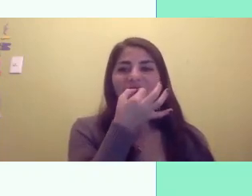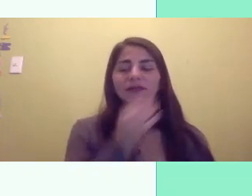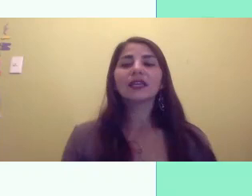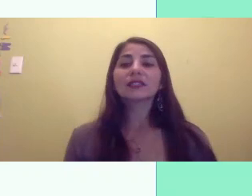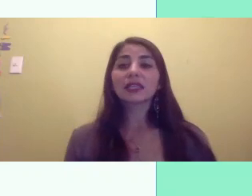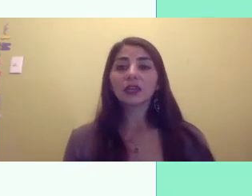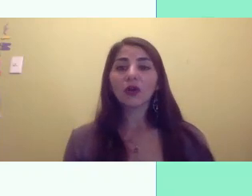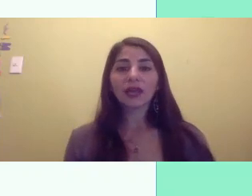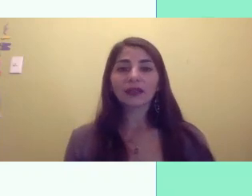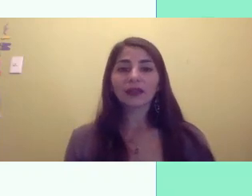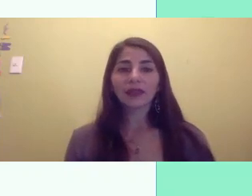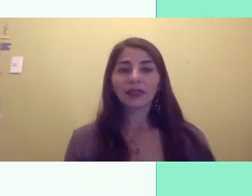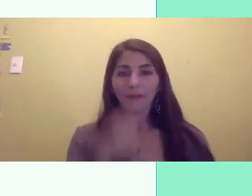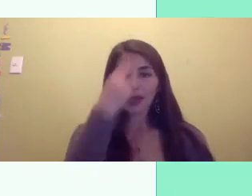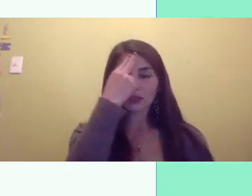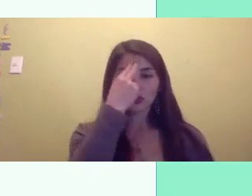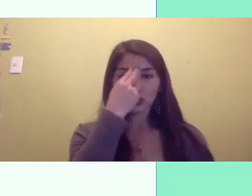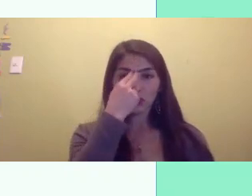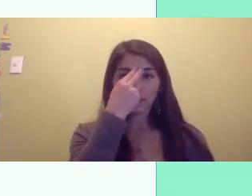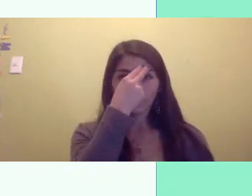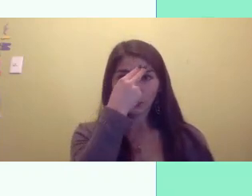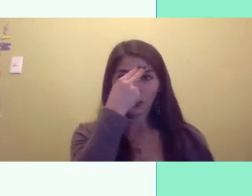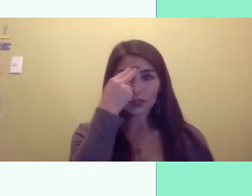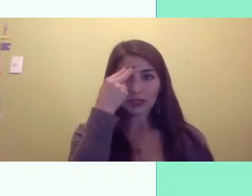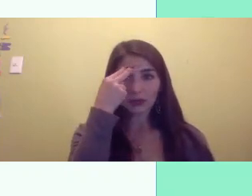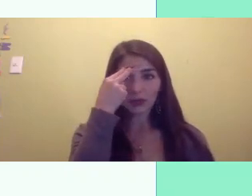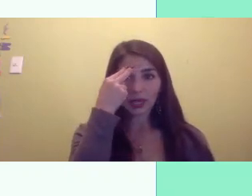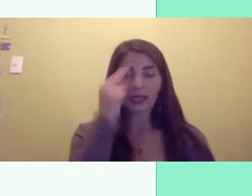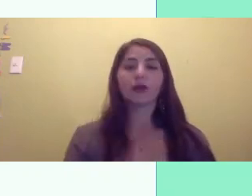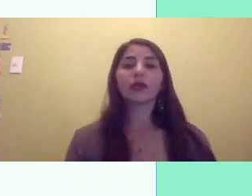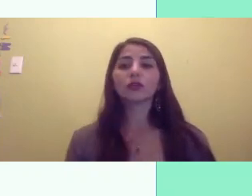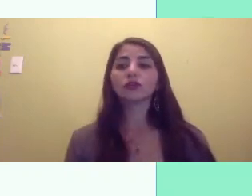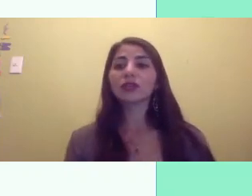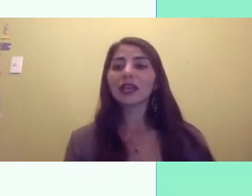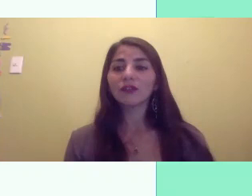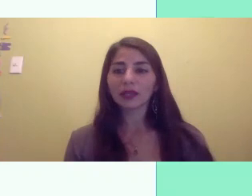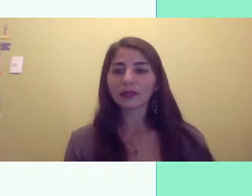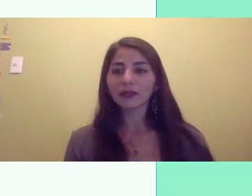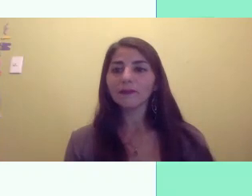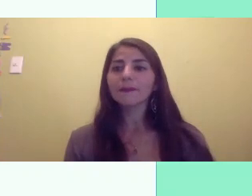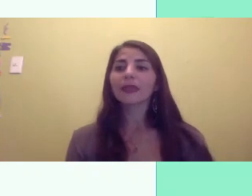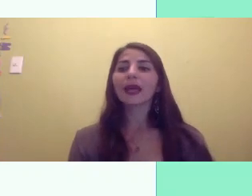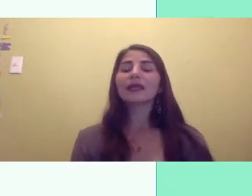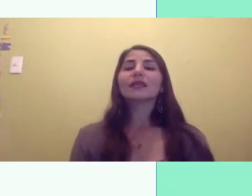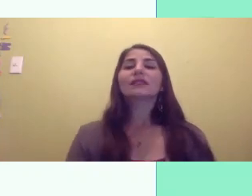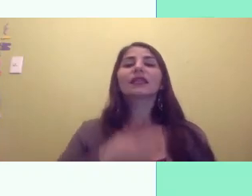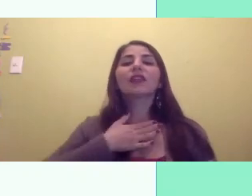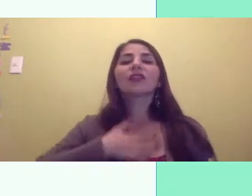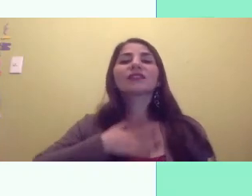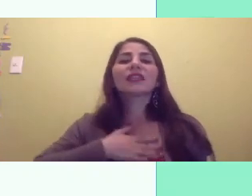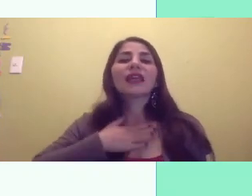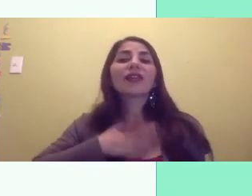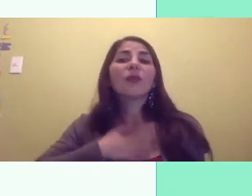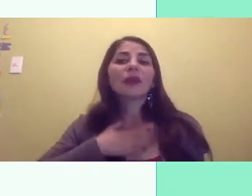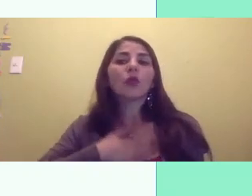los dientes. Si quiero hablar del mes de marzo, voy a hacer acá una cruz en la frente, ¿ya? Si